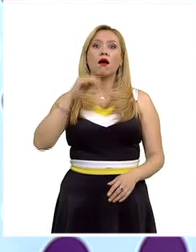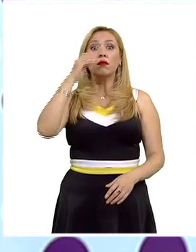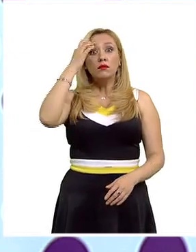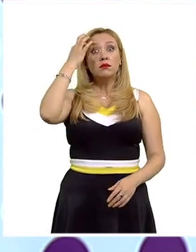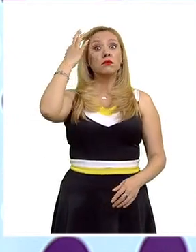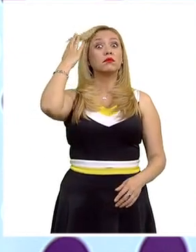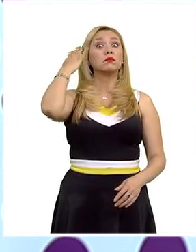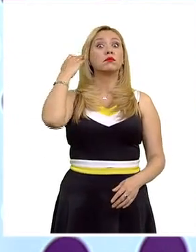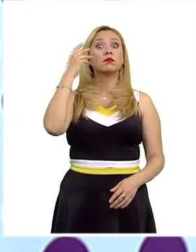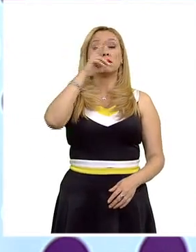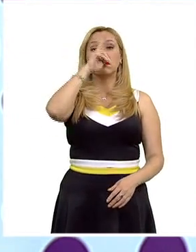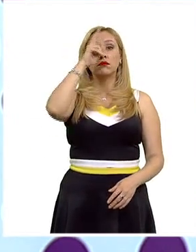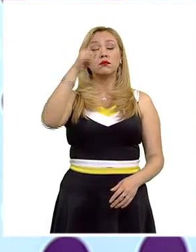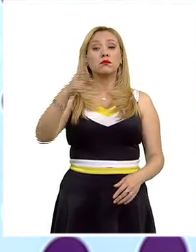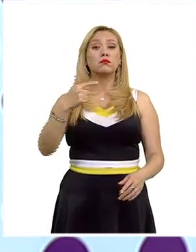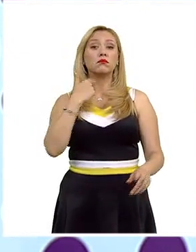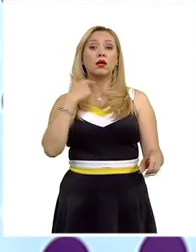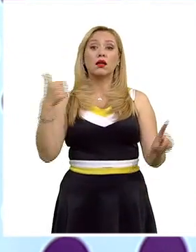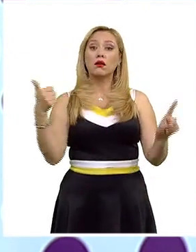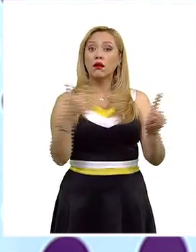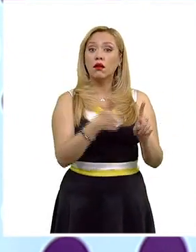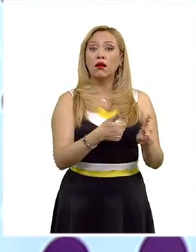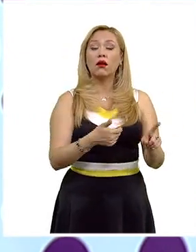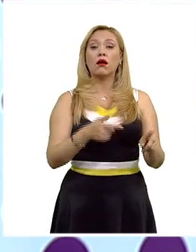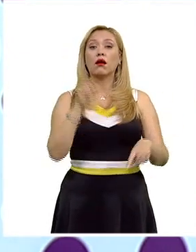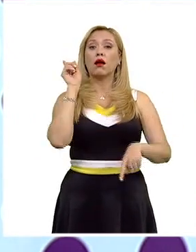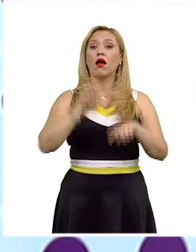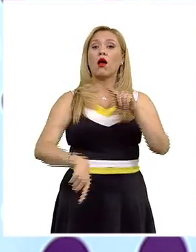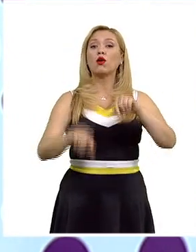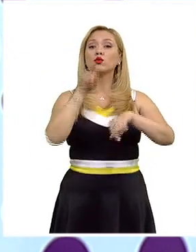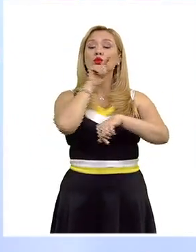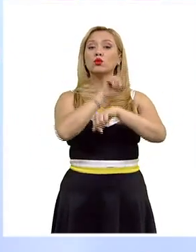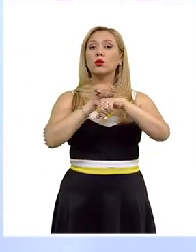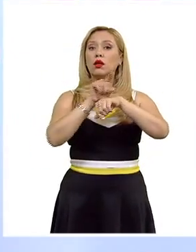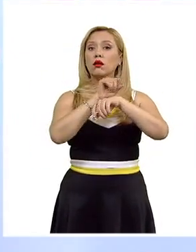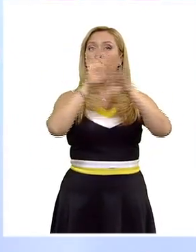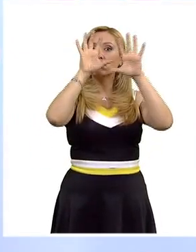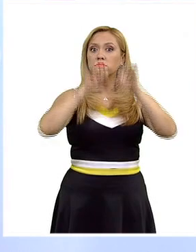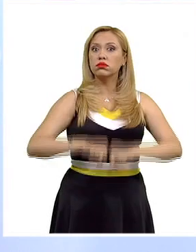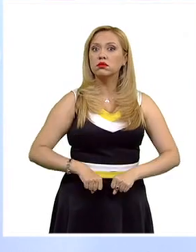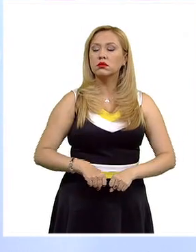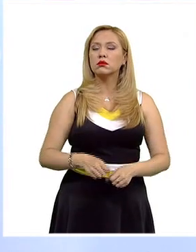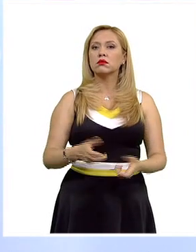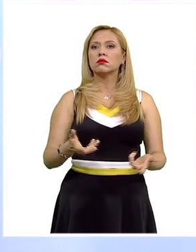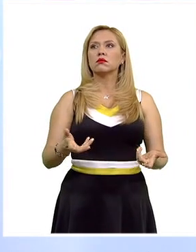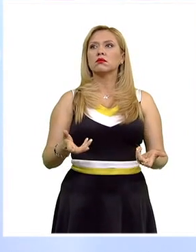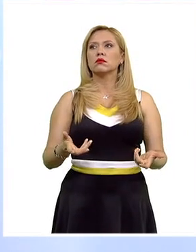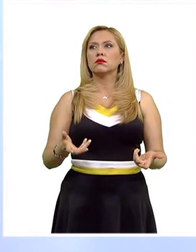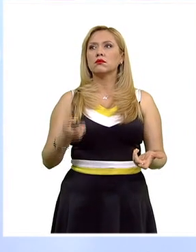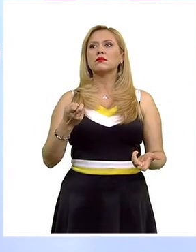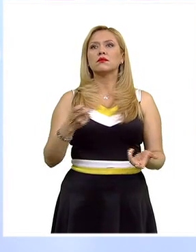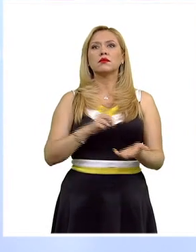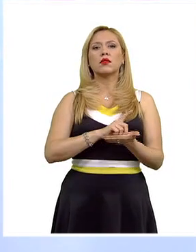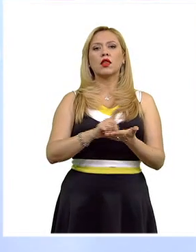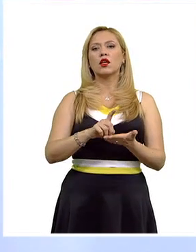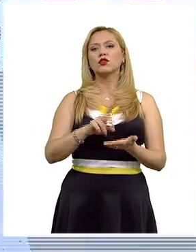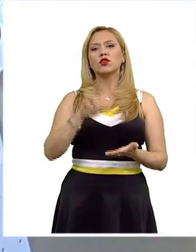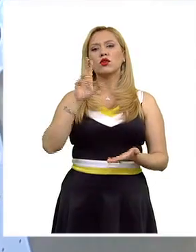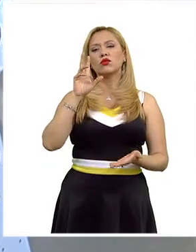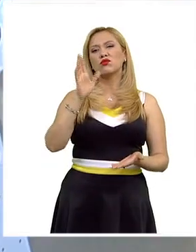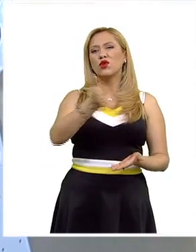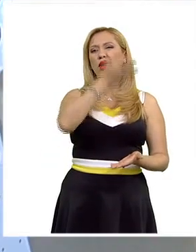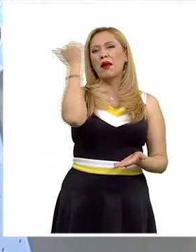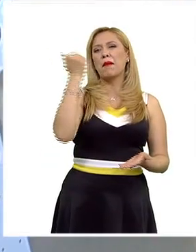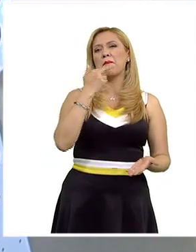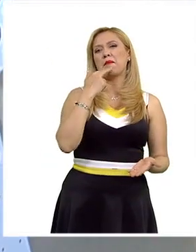amenazas de muerte, tumbaron el perfil de Twitter, en fin. Entonces el derecho a no saber se basa en eso, ¿no? En que yo prefiero dar